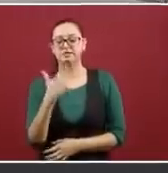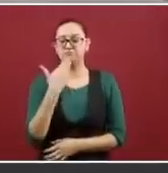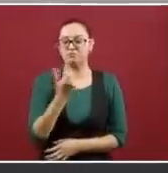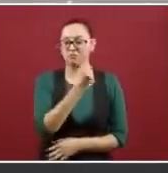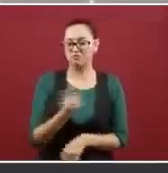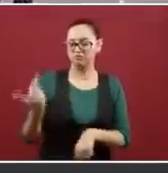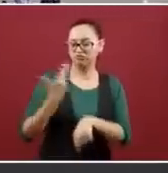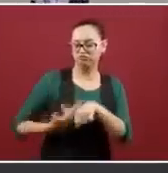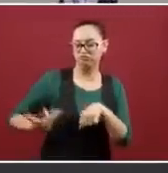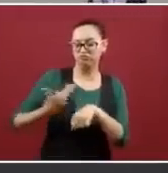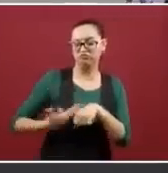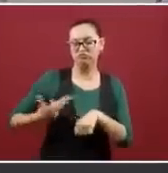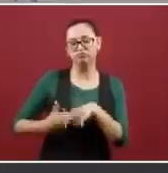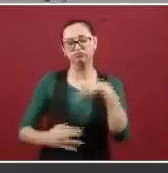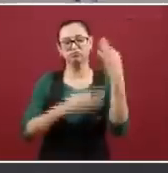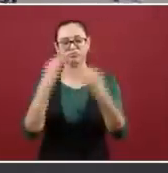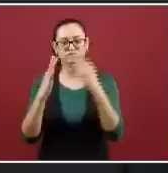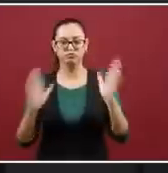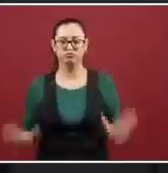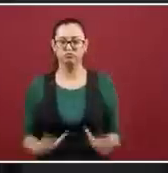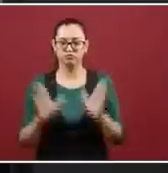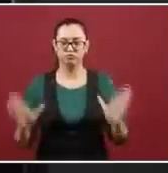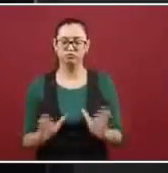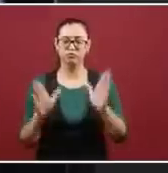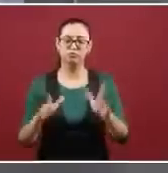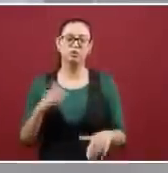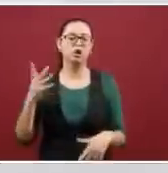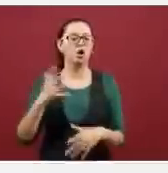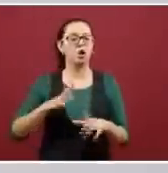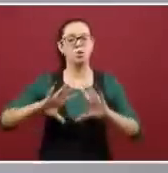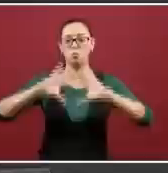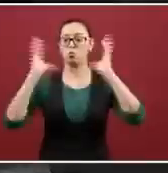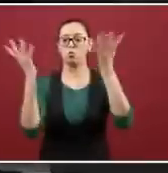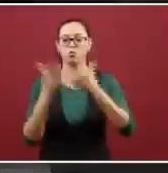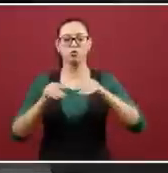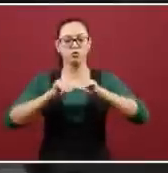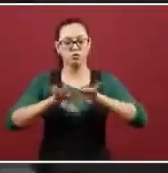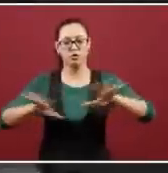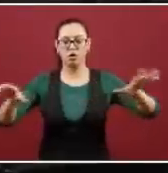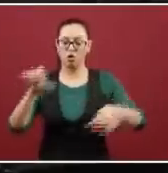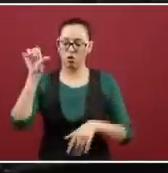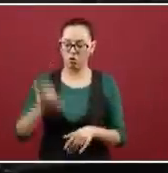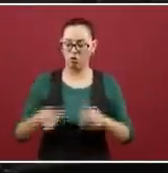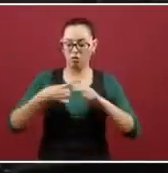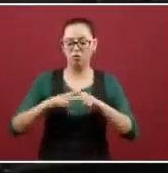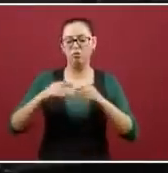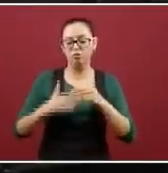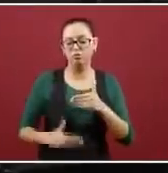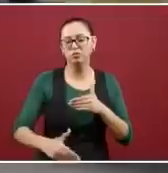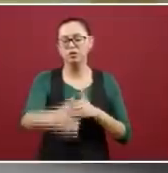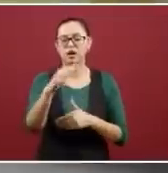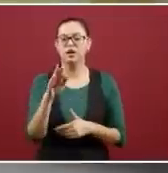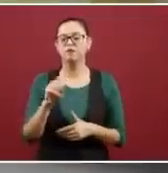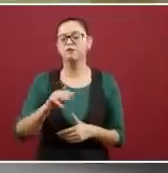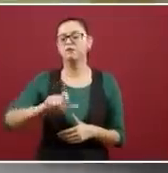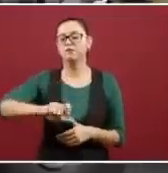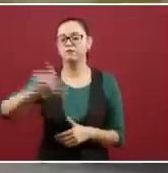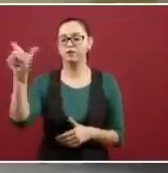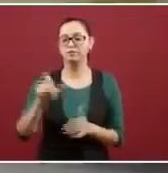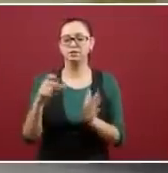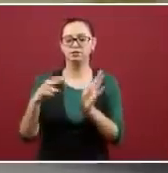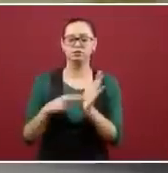en la organización y promoción de nuestro potencial hacia todo el mundo. Hoy comenzamos una nueva era en la Feria Aeroespacial